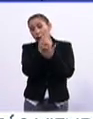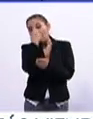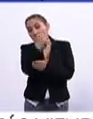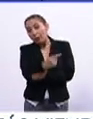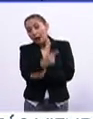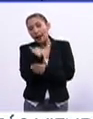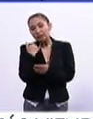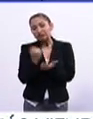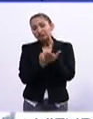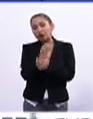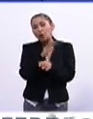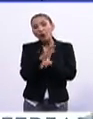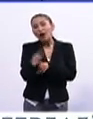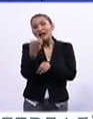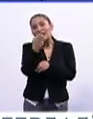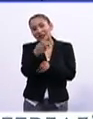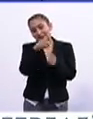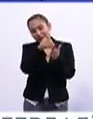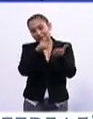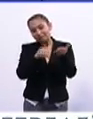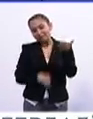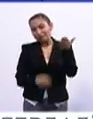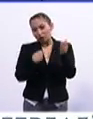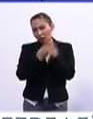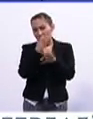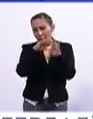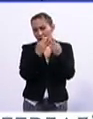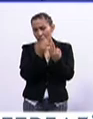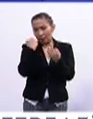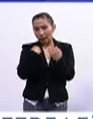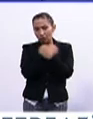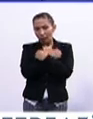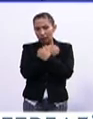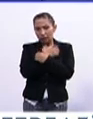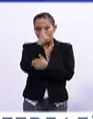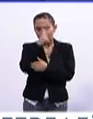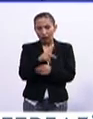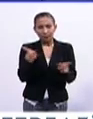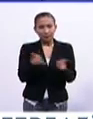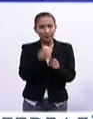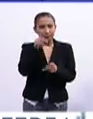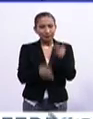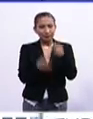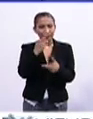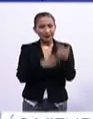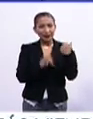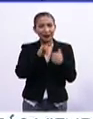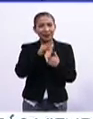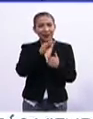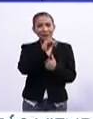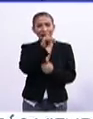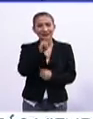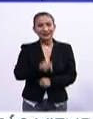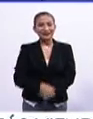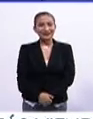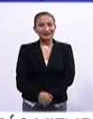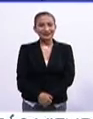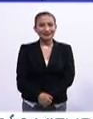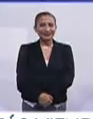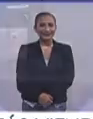supuesto, redefinir cuáles van a ser estas importantes estrategias para impulsar la educación en México. Vamos a una breve pausa, regresamos, esto es Interfaz.